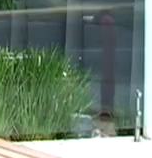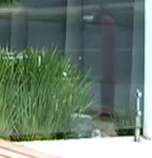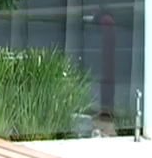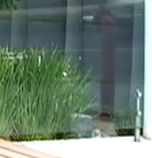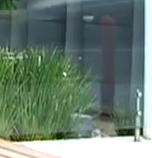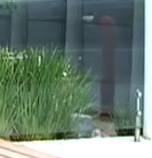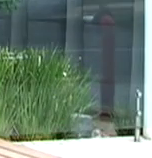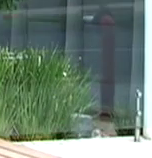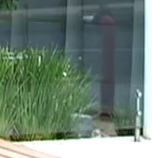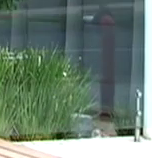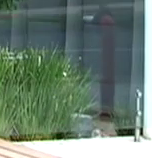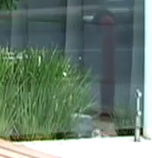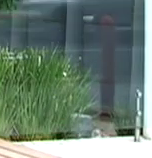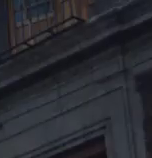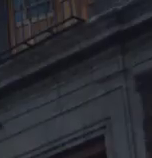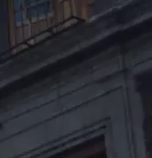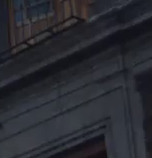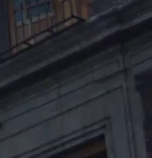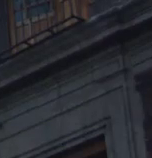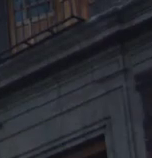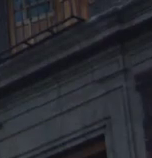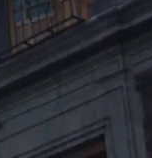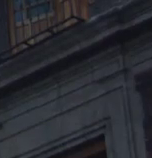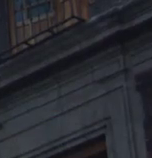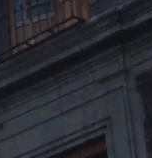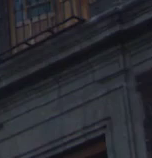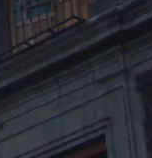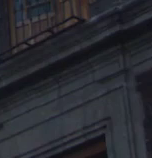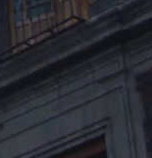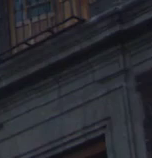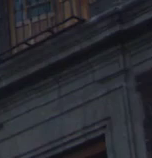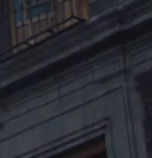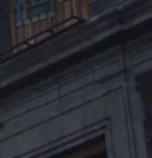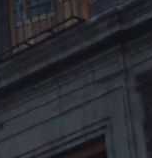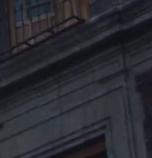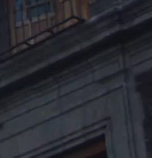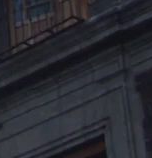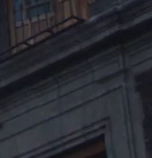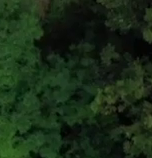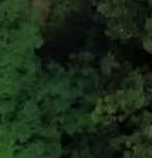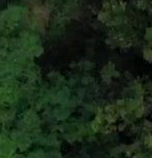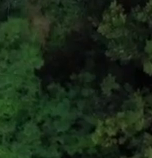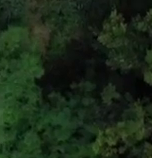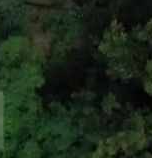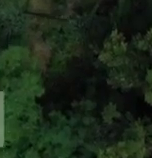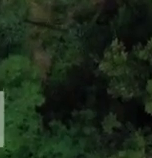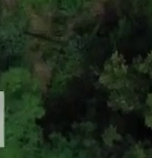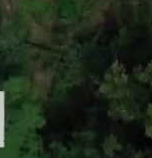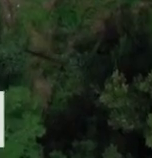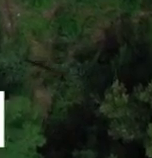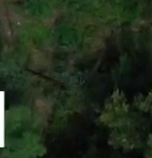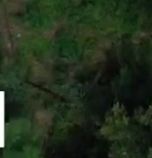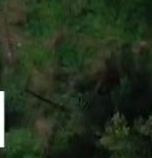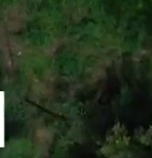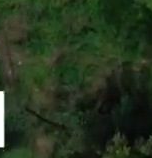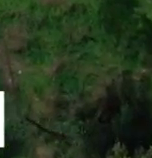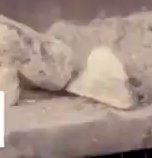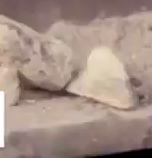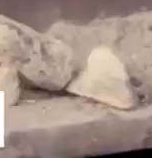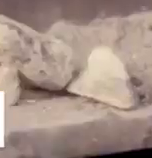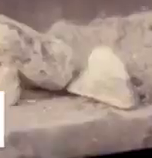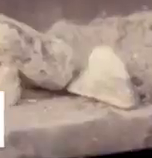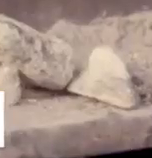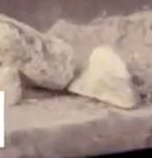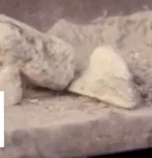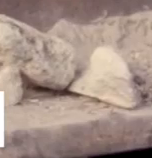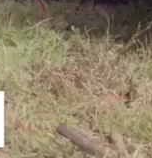controversia constitucional promovida por el INAI en contra del acuerdo del Poder Ejecutivo Federal por el que se declara de interés público